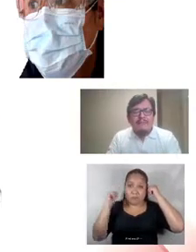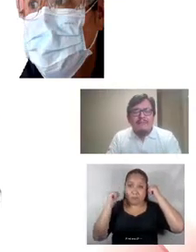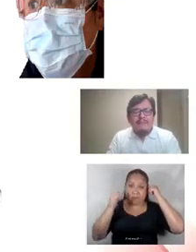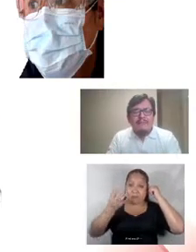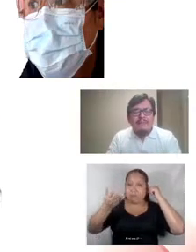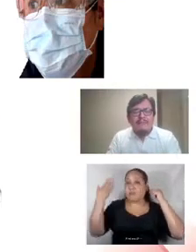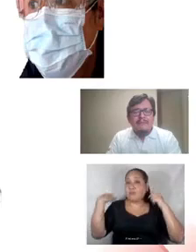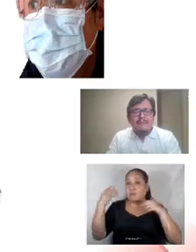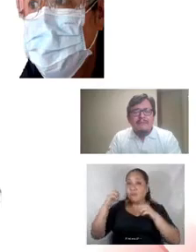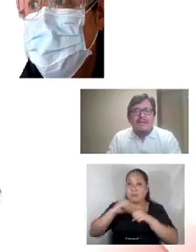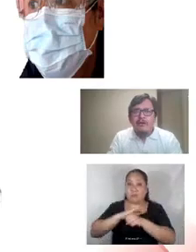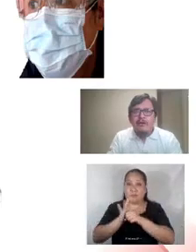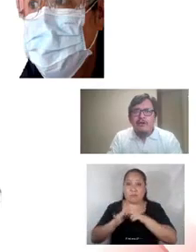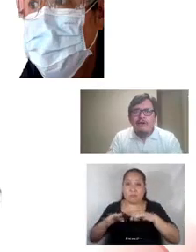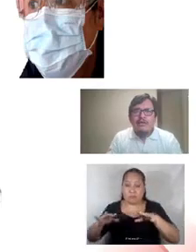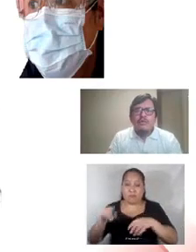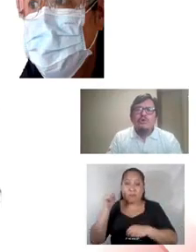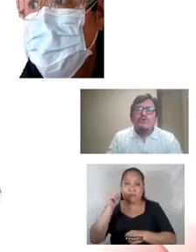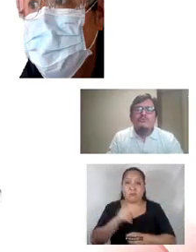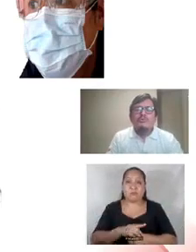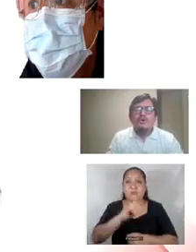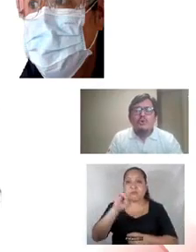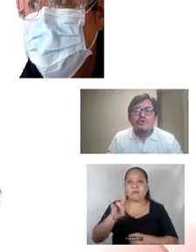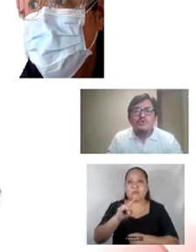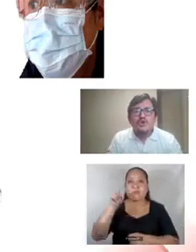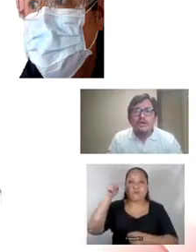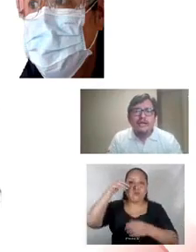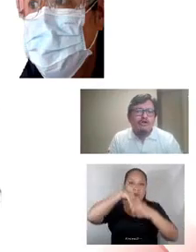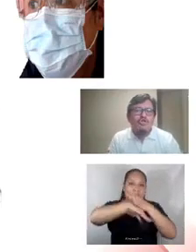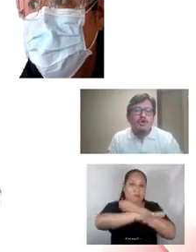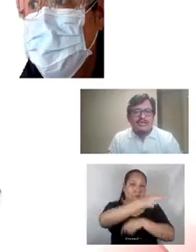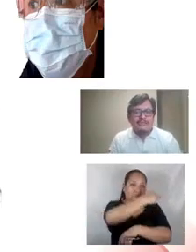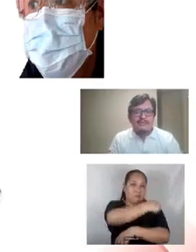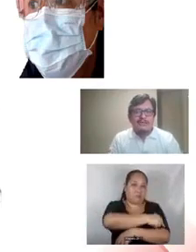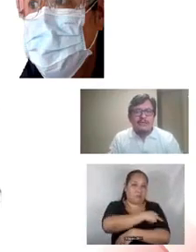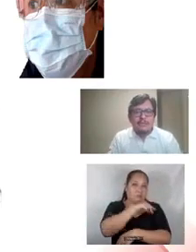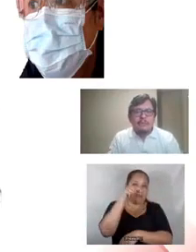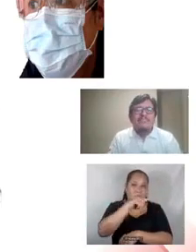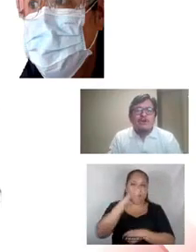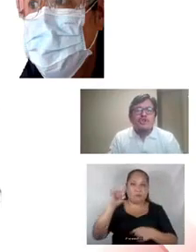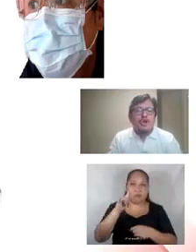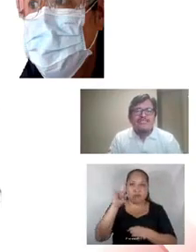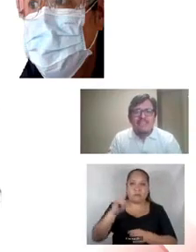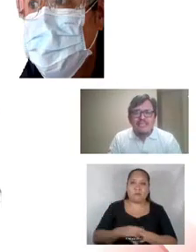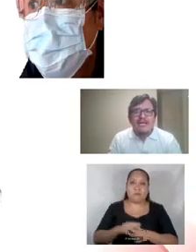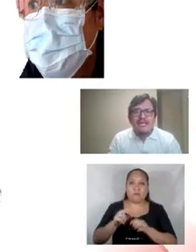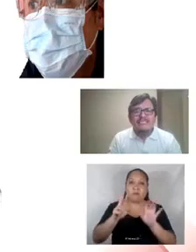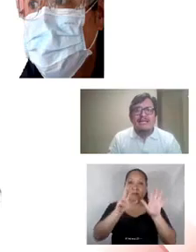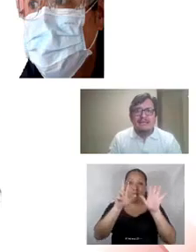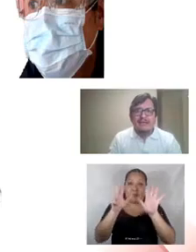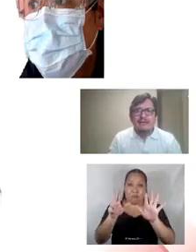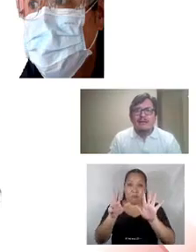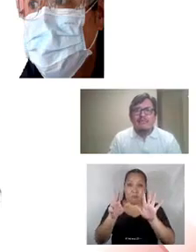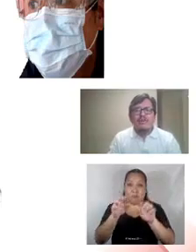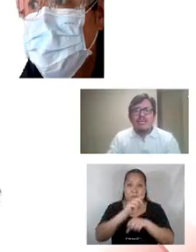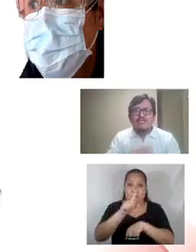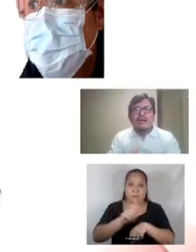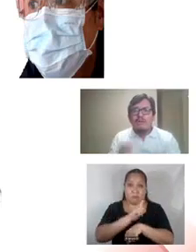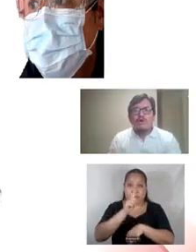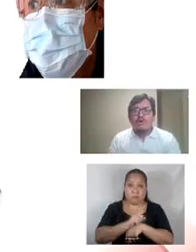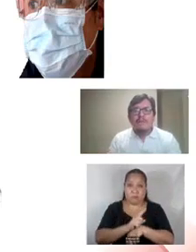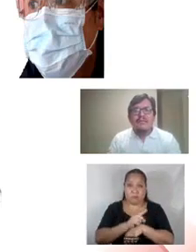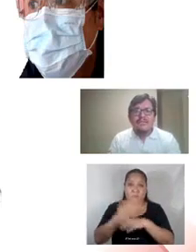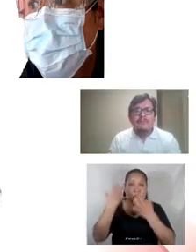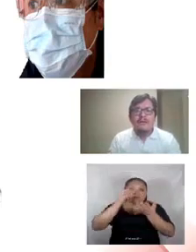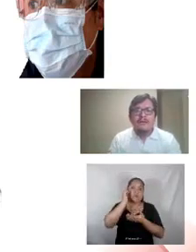pandemia, solo se usaban en hospitales y cuyo uso era 8 horas. Después de 8 horas se tenía que